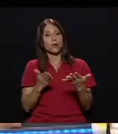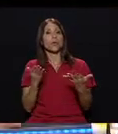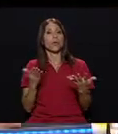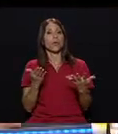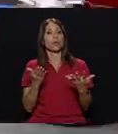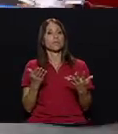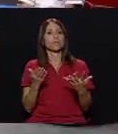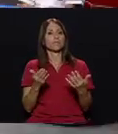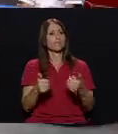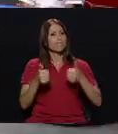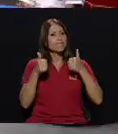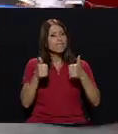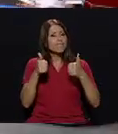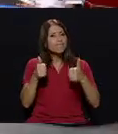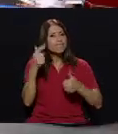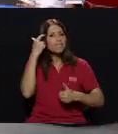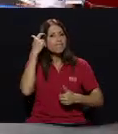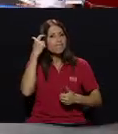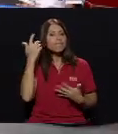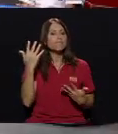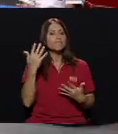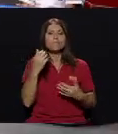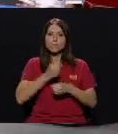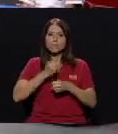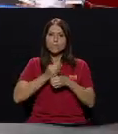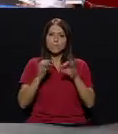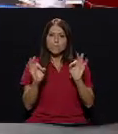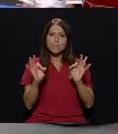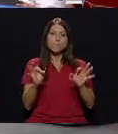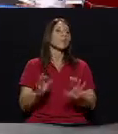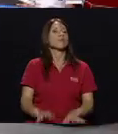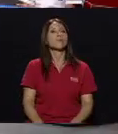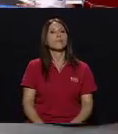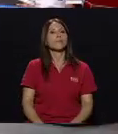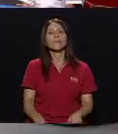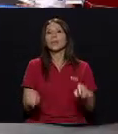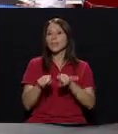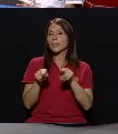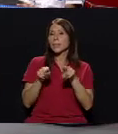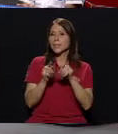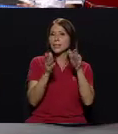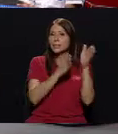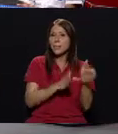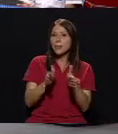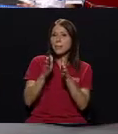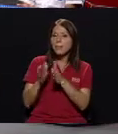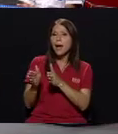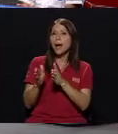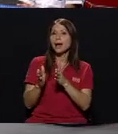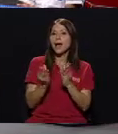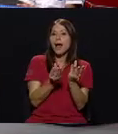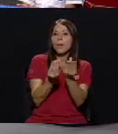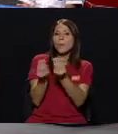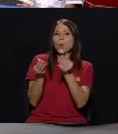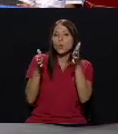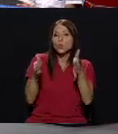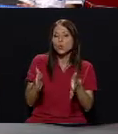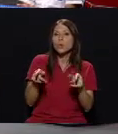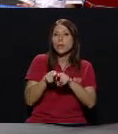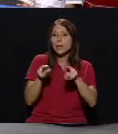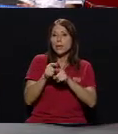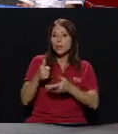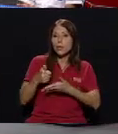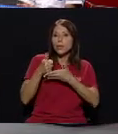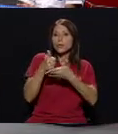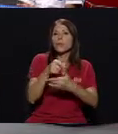se prepara, digamos, al productor, entonces le ayudamos también en cómo vender y cómo ofrecer su producto para que luego, lógicamente,